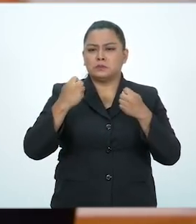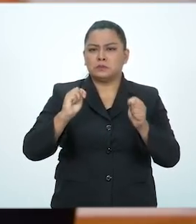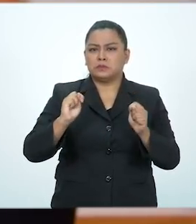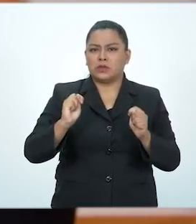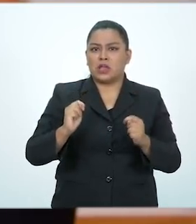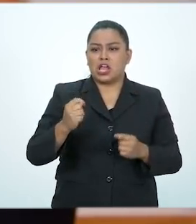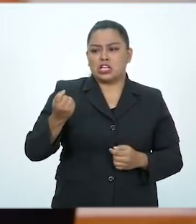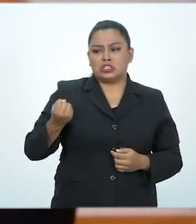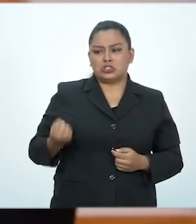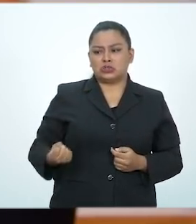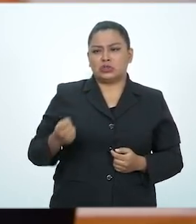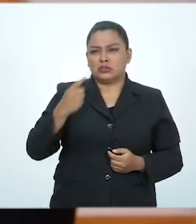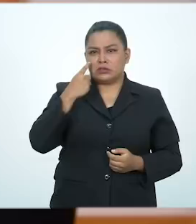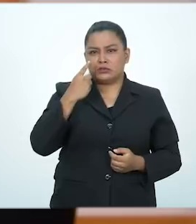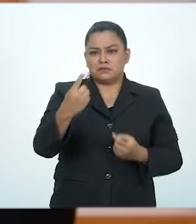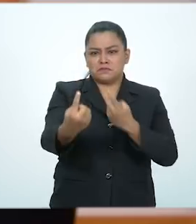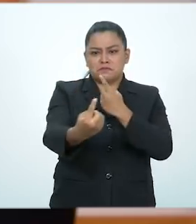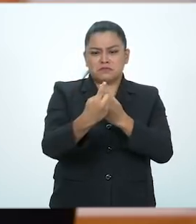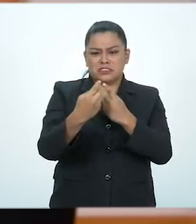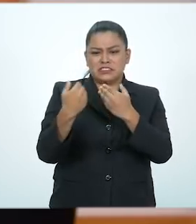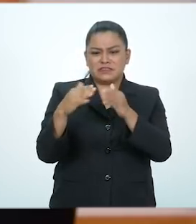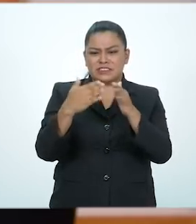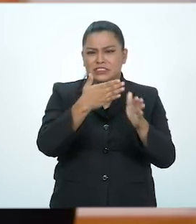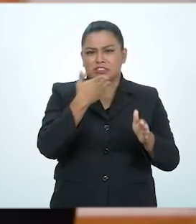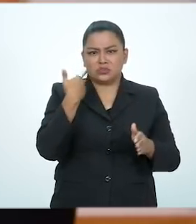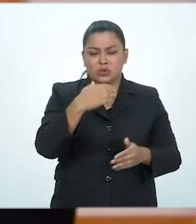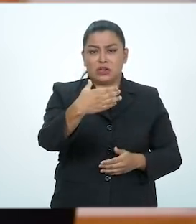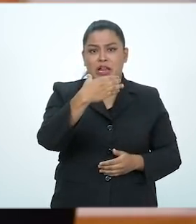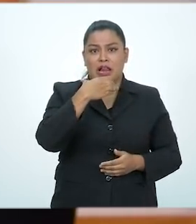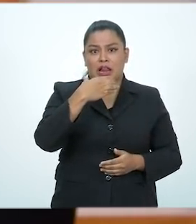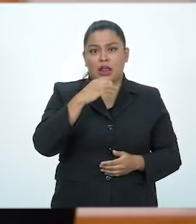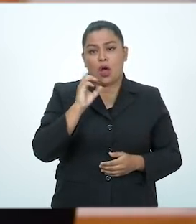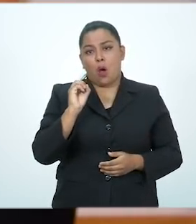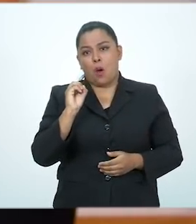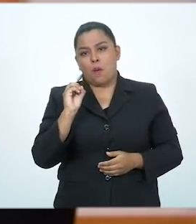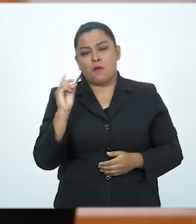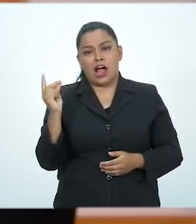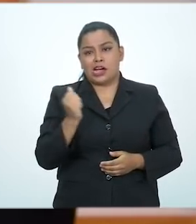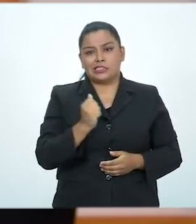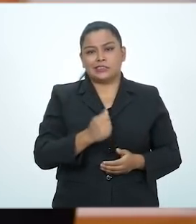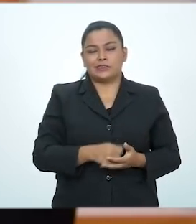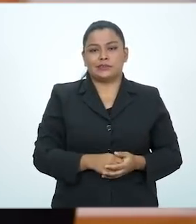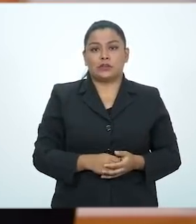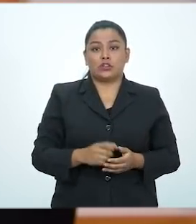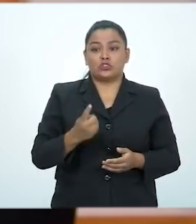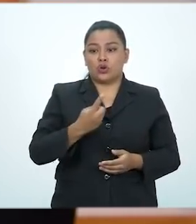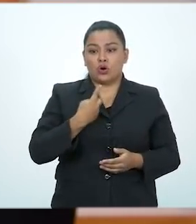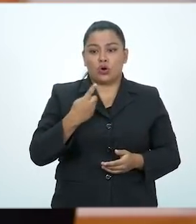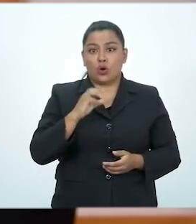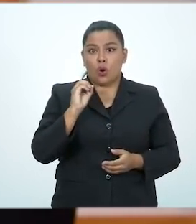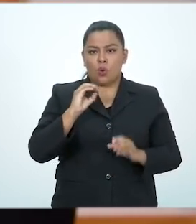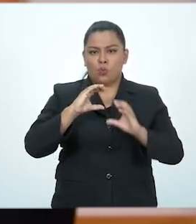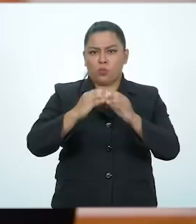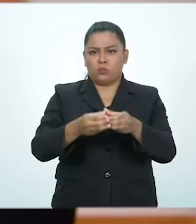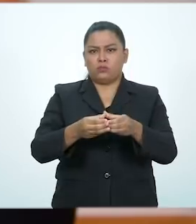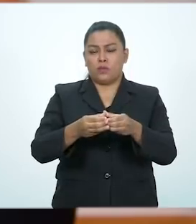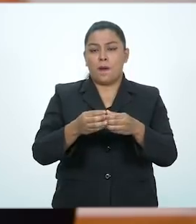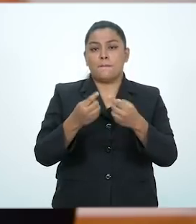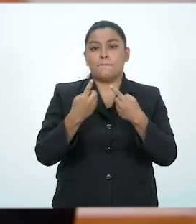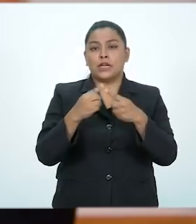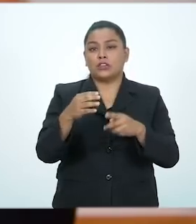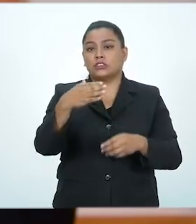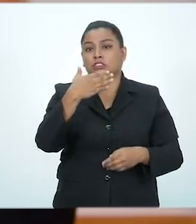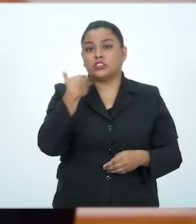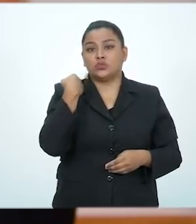estudiante se enfrente a diversas situaciones, ya sea simples o complejas, de forma individual o de forma grupal, pero que